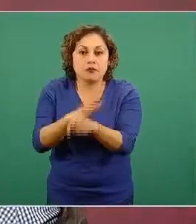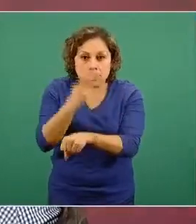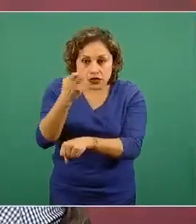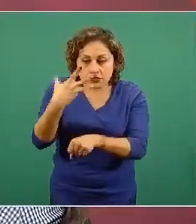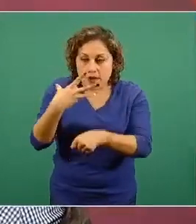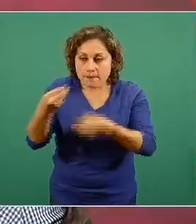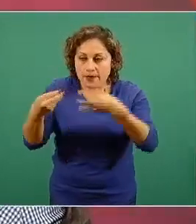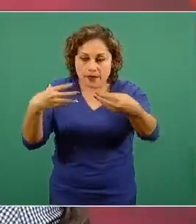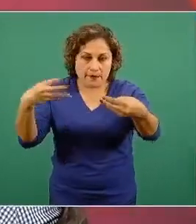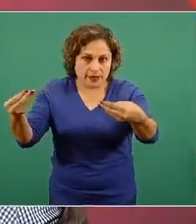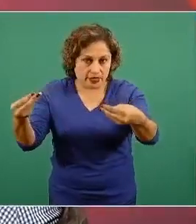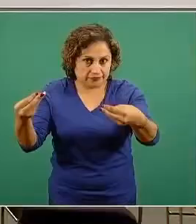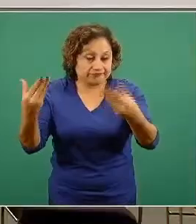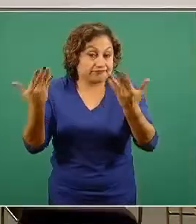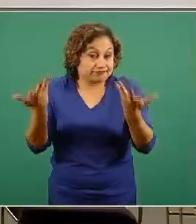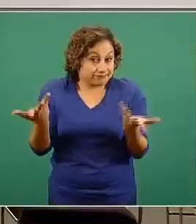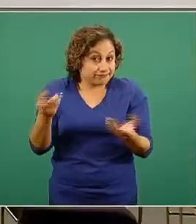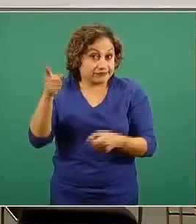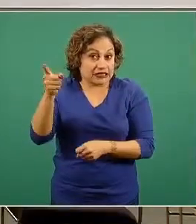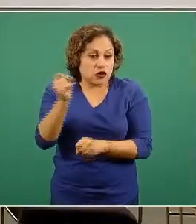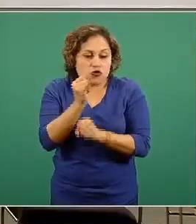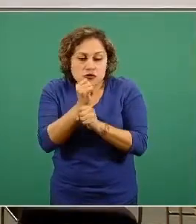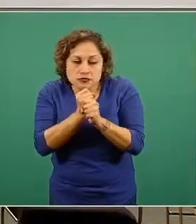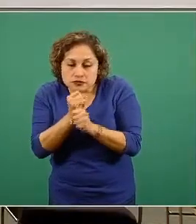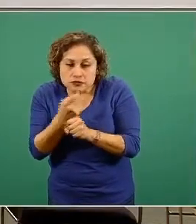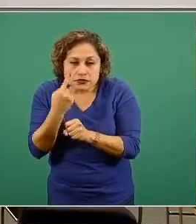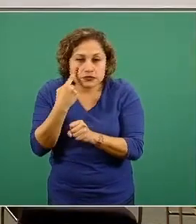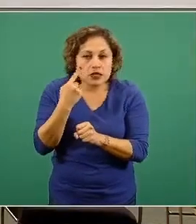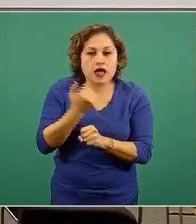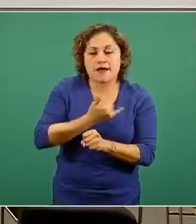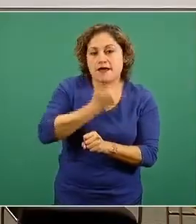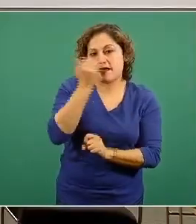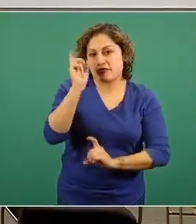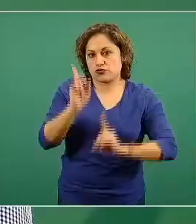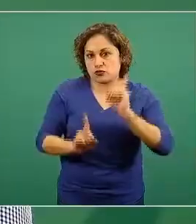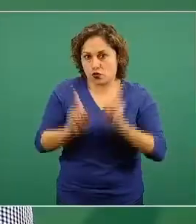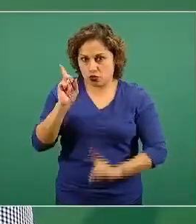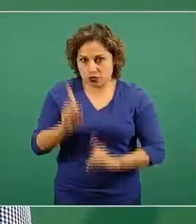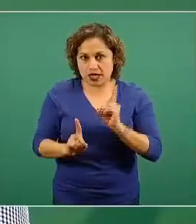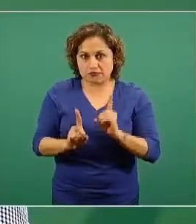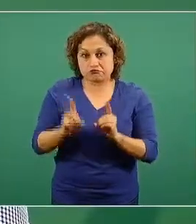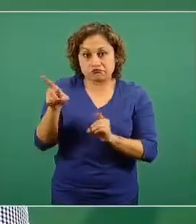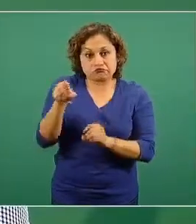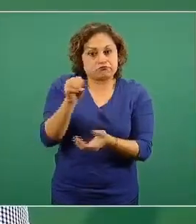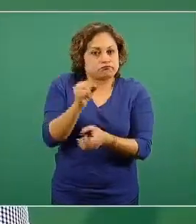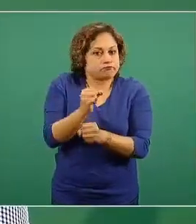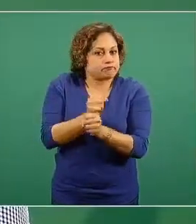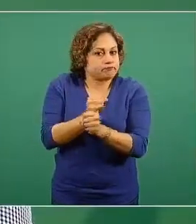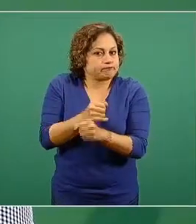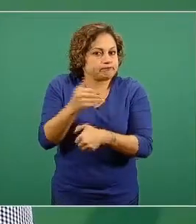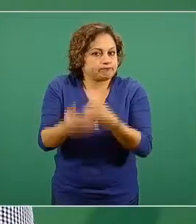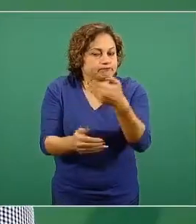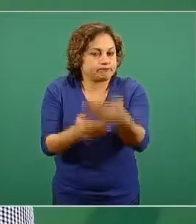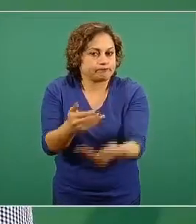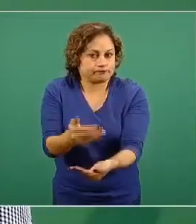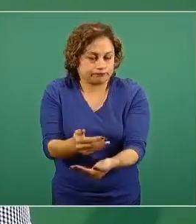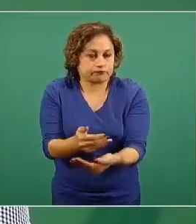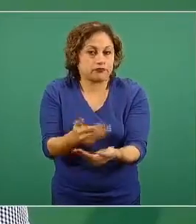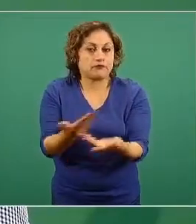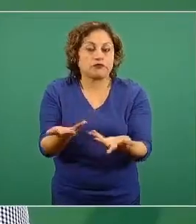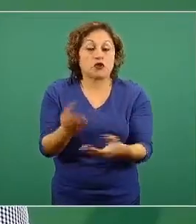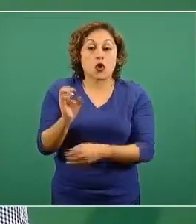cabo en estas localidades. Es lo que se conoce hasta el momento. No hay publicaciones, en este caso por